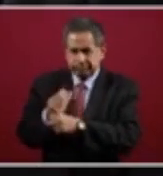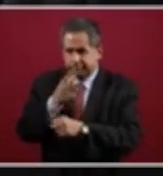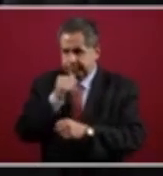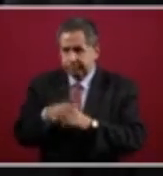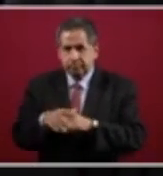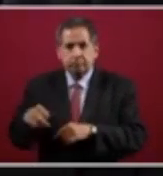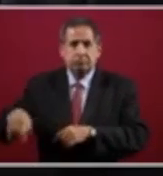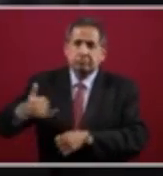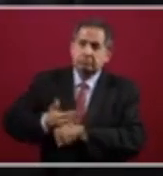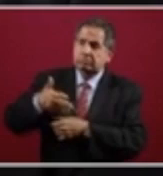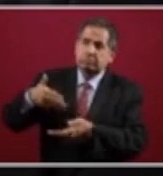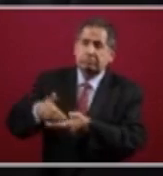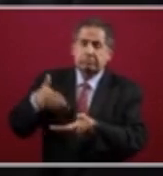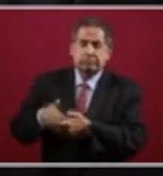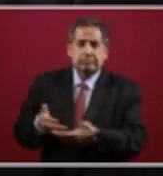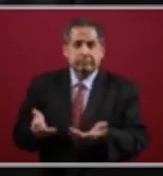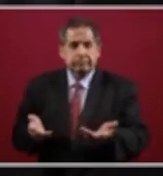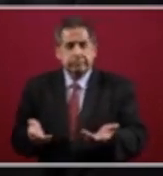se oponen,